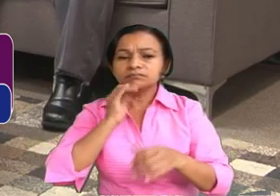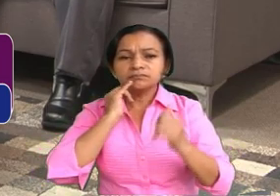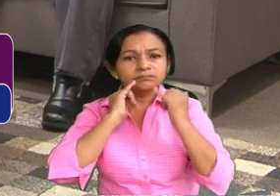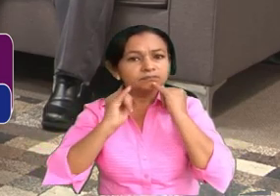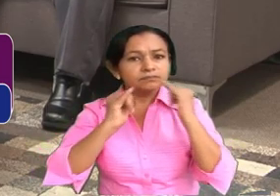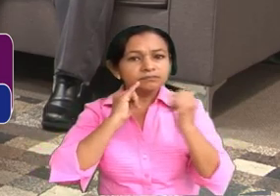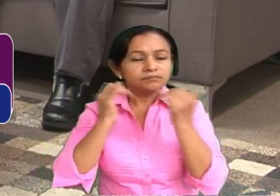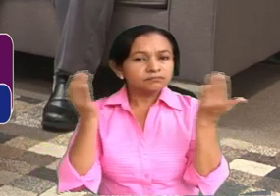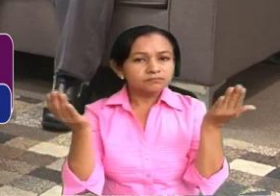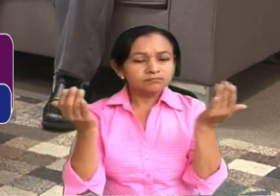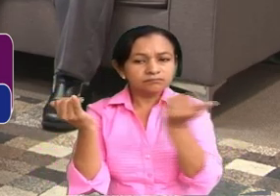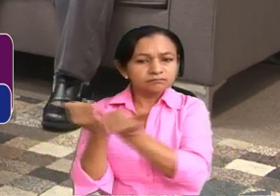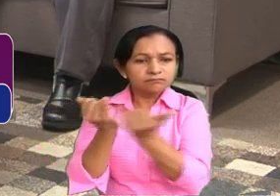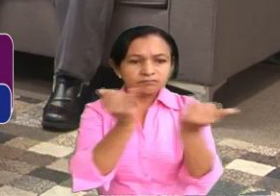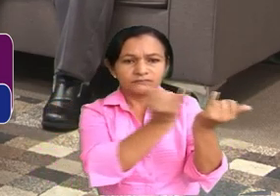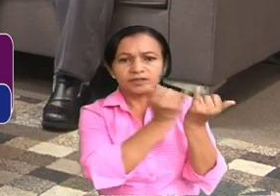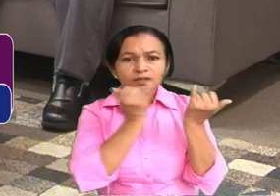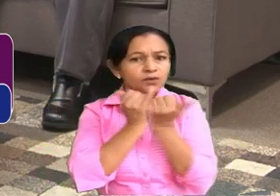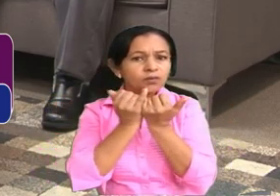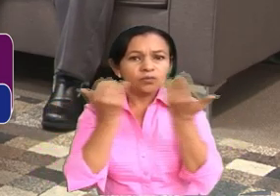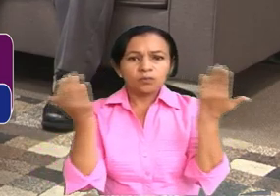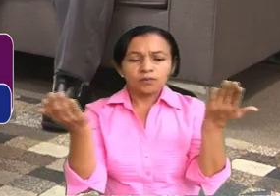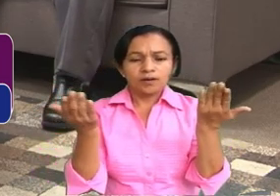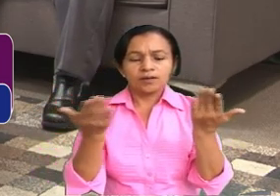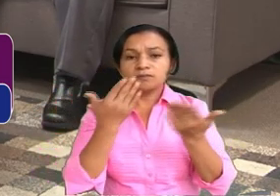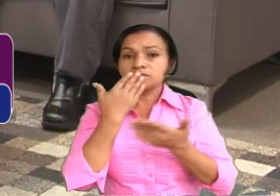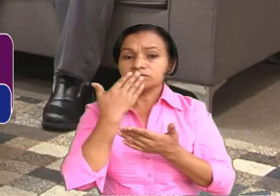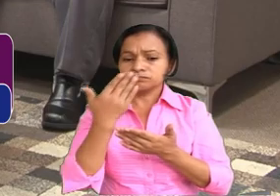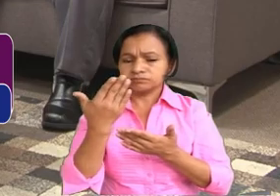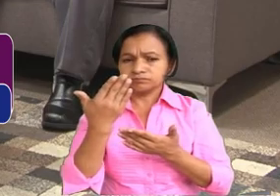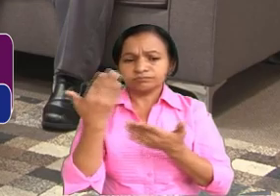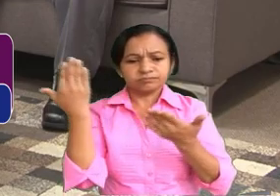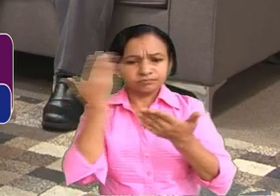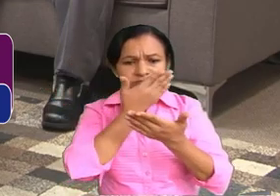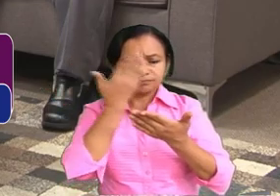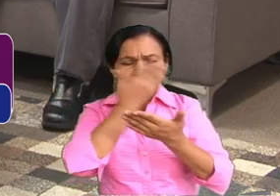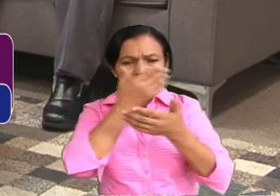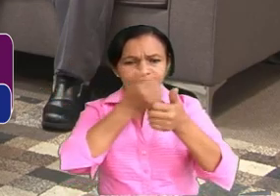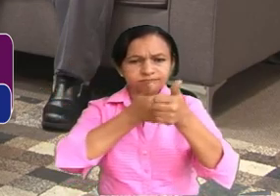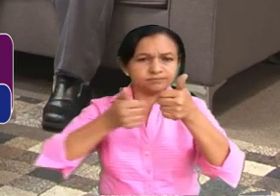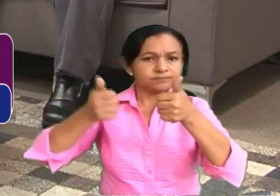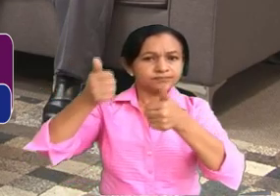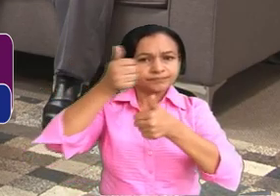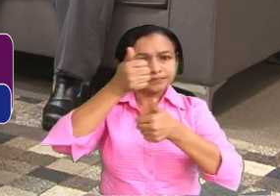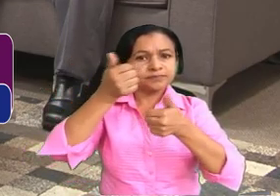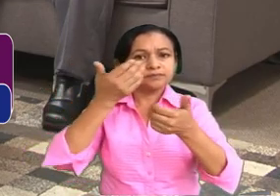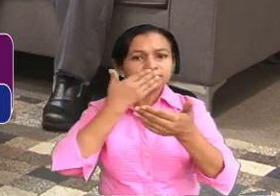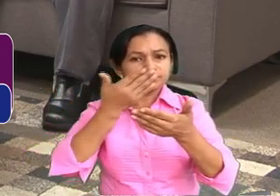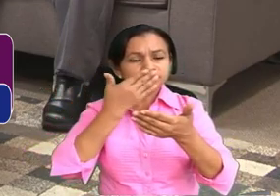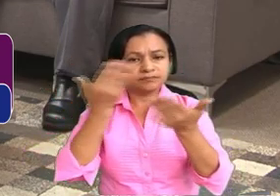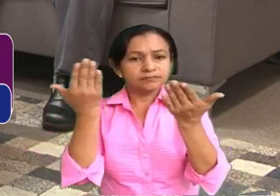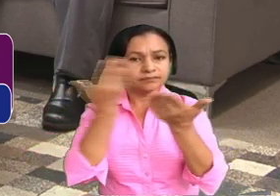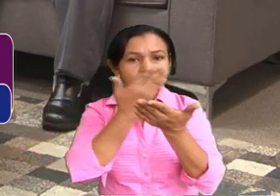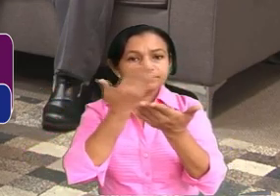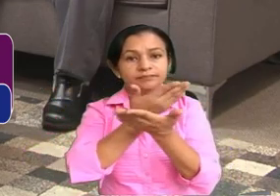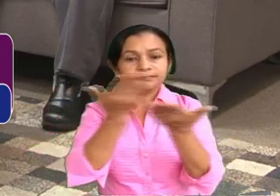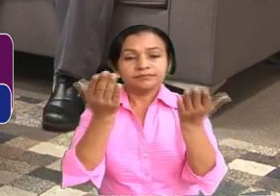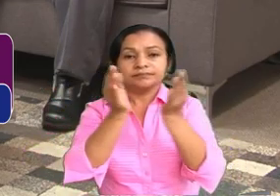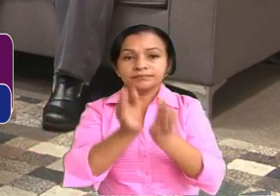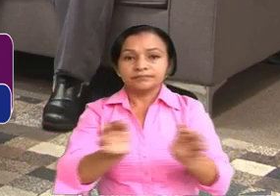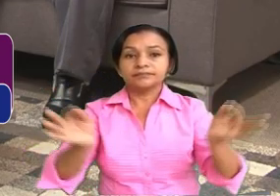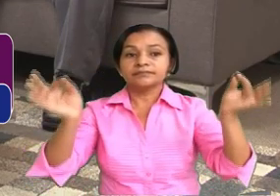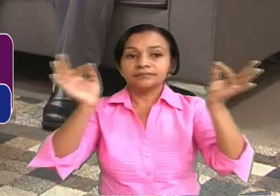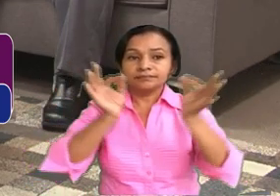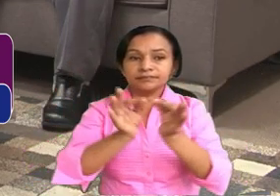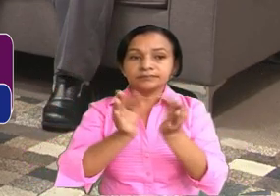que ellos son iguales a cualquiera y que salieron buenos estudiantes, pues. Eso es lo vital en